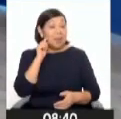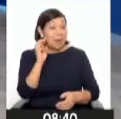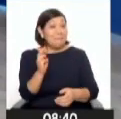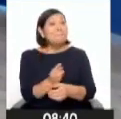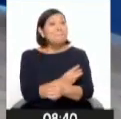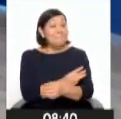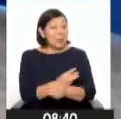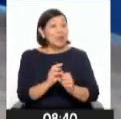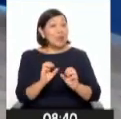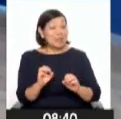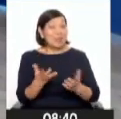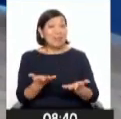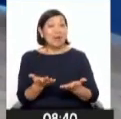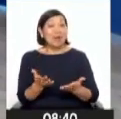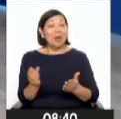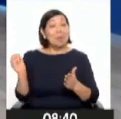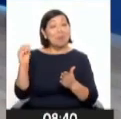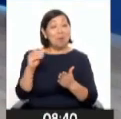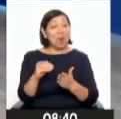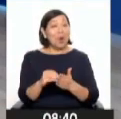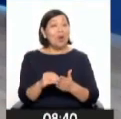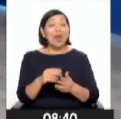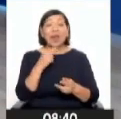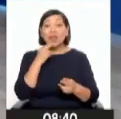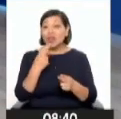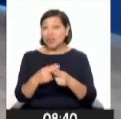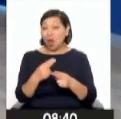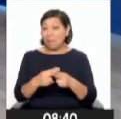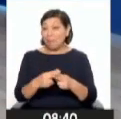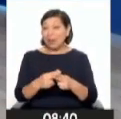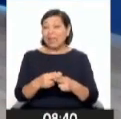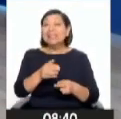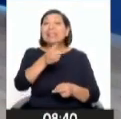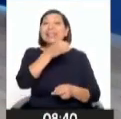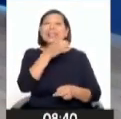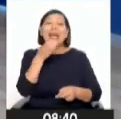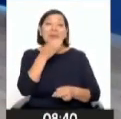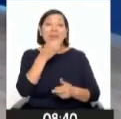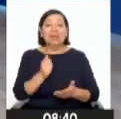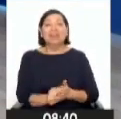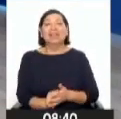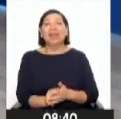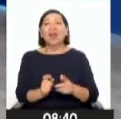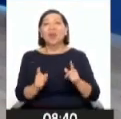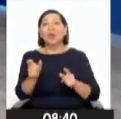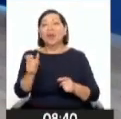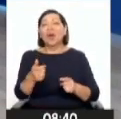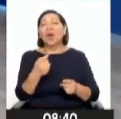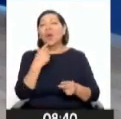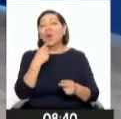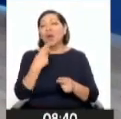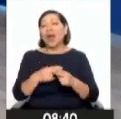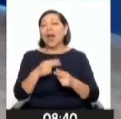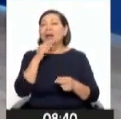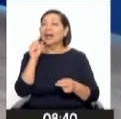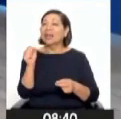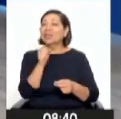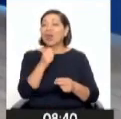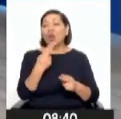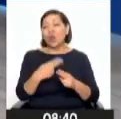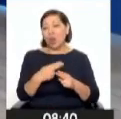música se ha también colocado el nombre, ¿no?, de la cerveza, el cervecero de Armonía 10, por cierto. Claro que